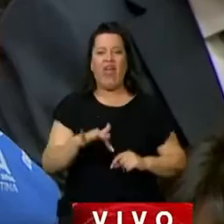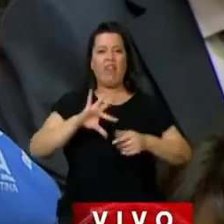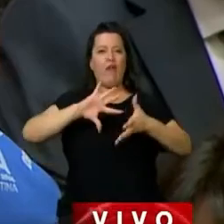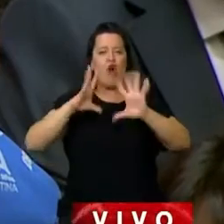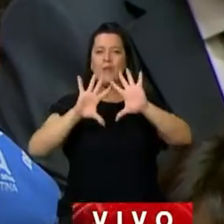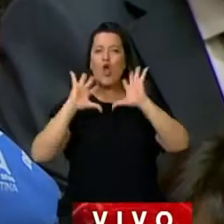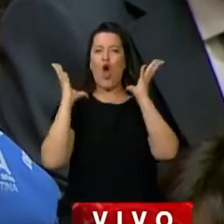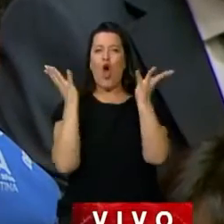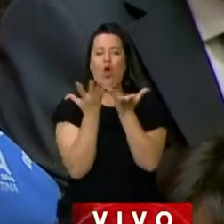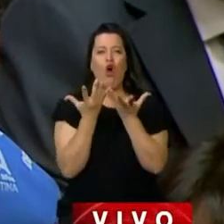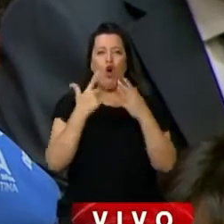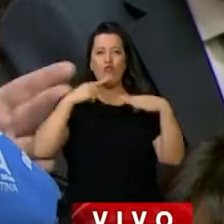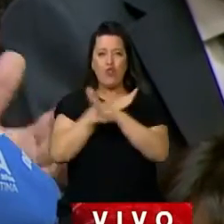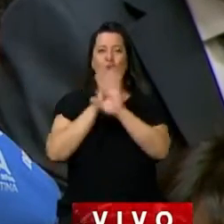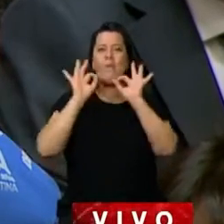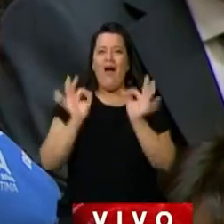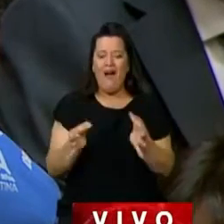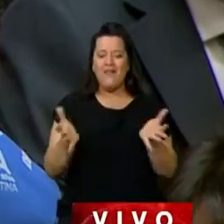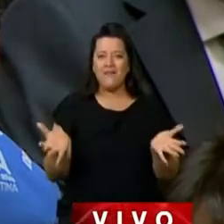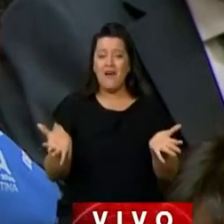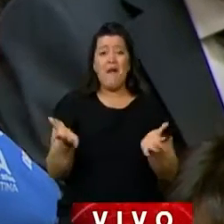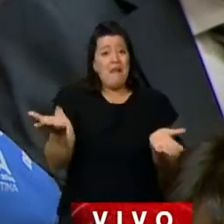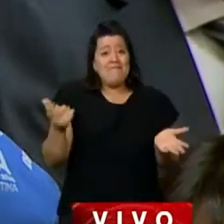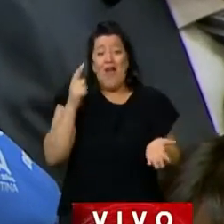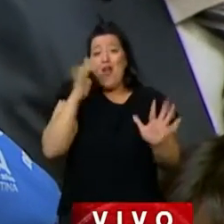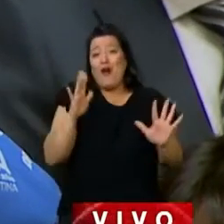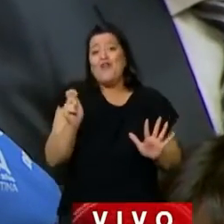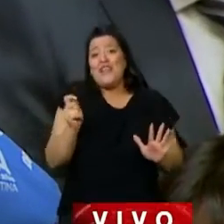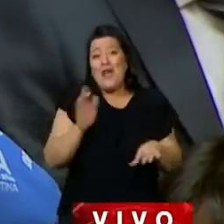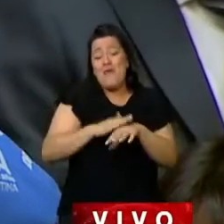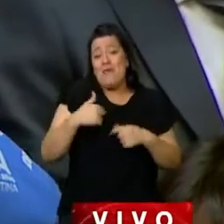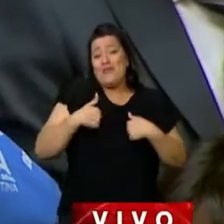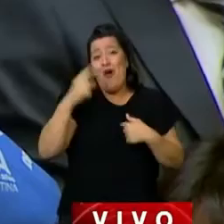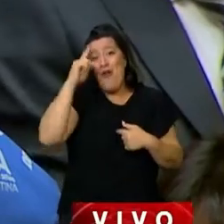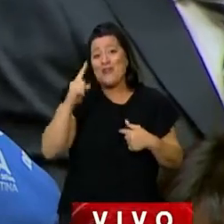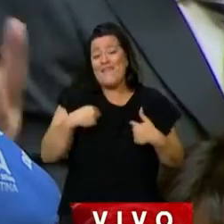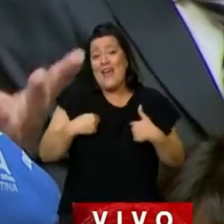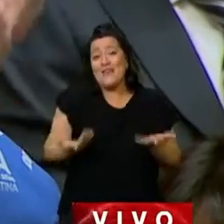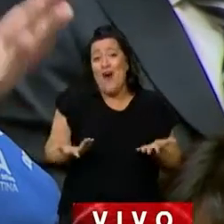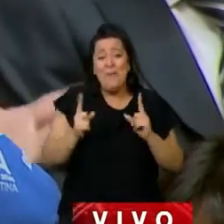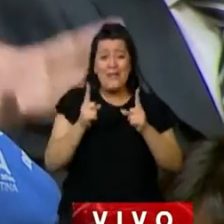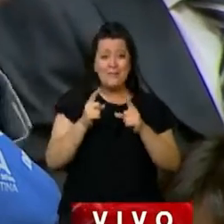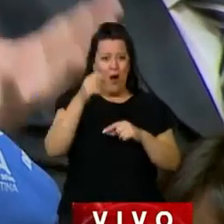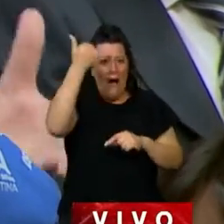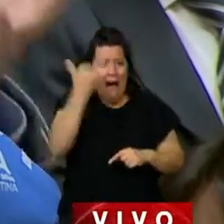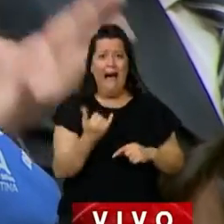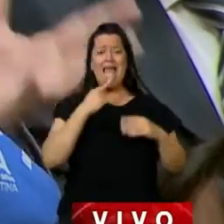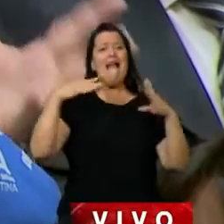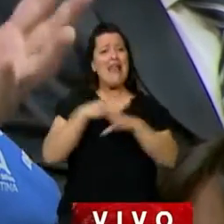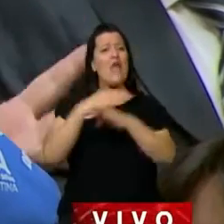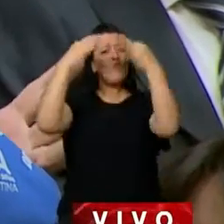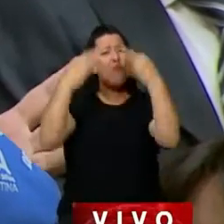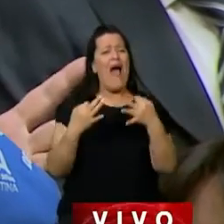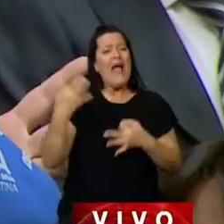de un lenguaje. Y resulta que, claro, el ignorante era yo, el que no sabía que estamos en presencia de una lengua